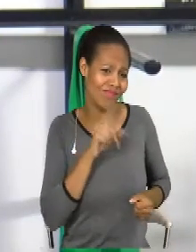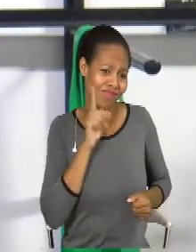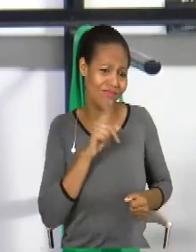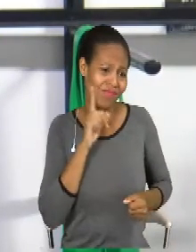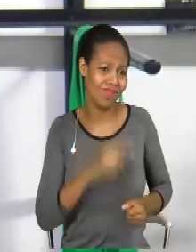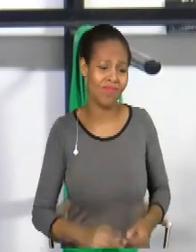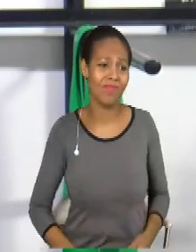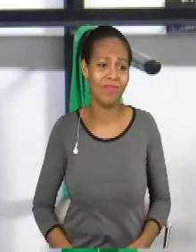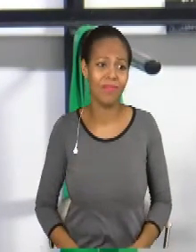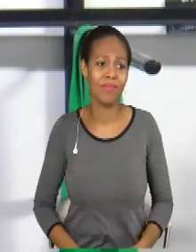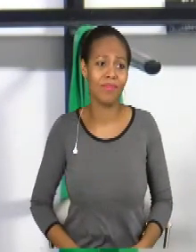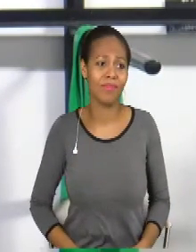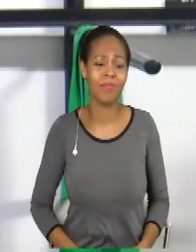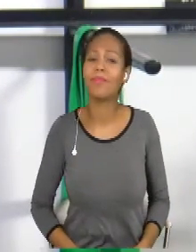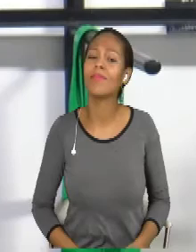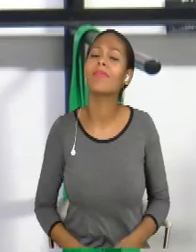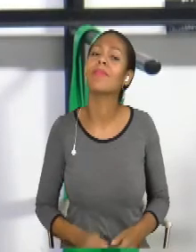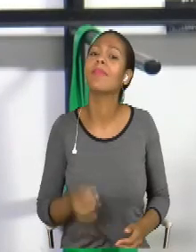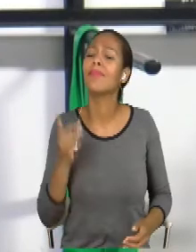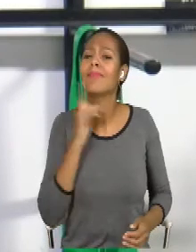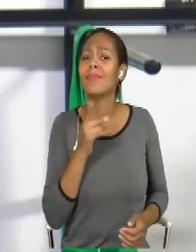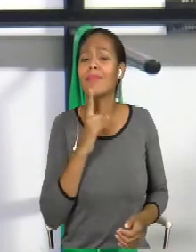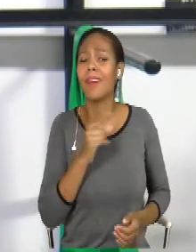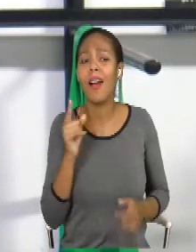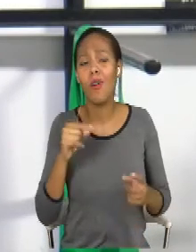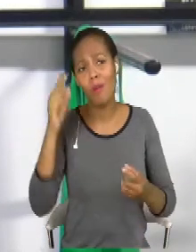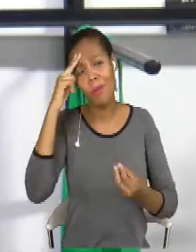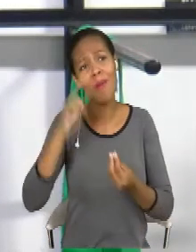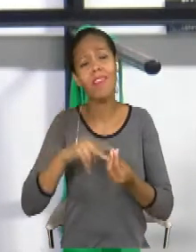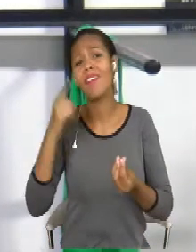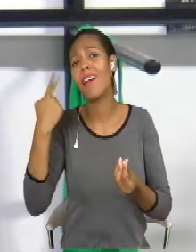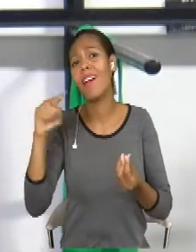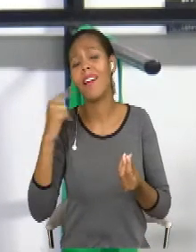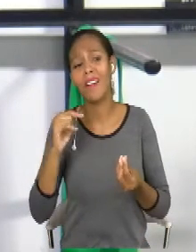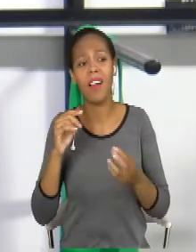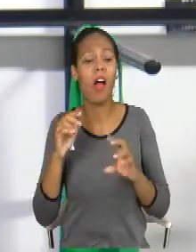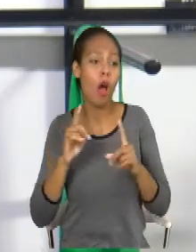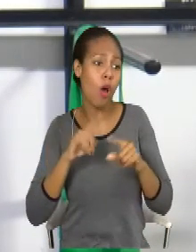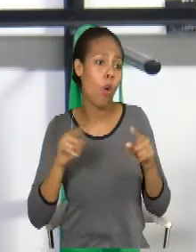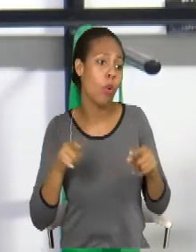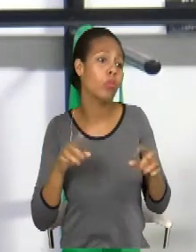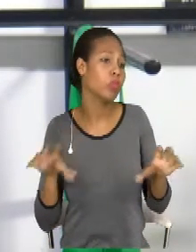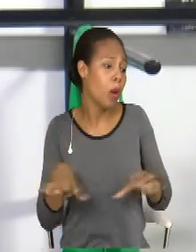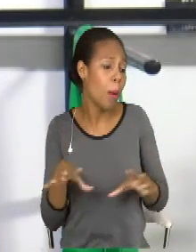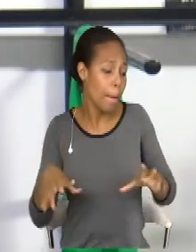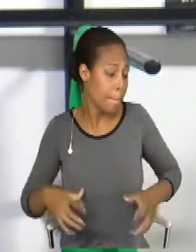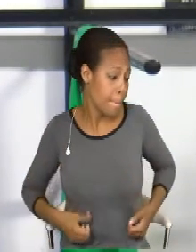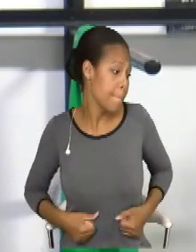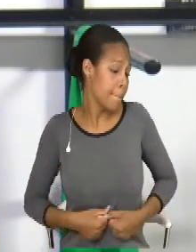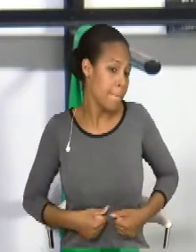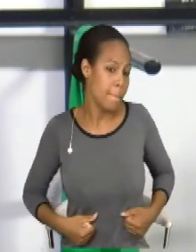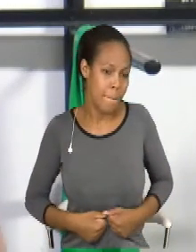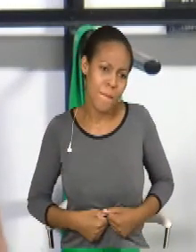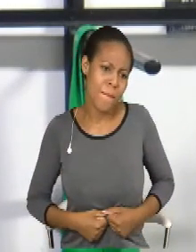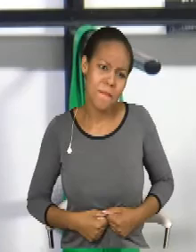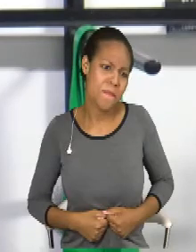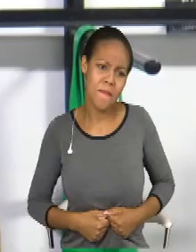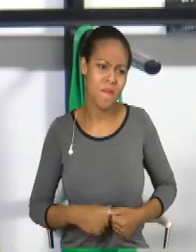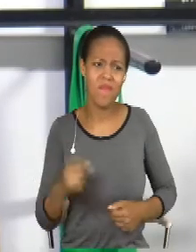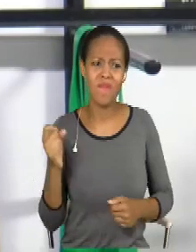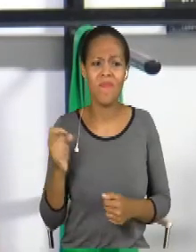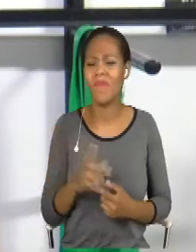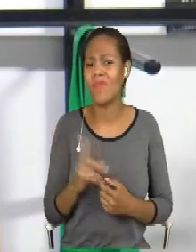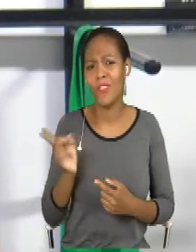Un mito pues que muchas personas todavía lo llevan en su entrenamiento, y la verdad eso es algo que no se